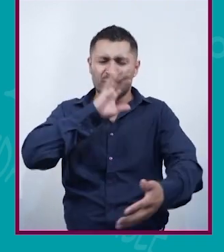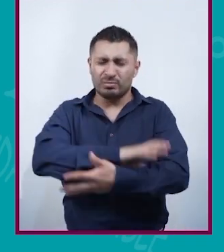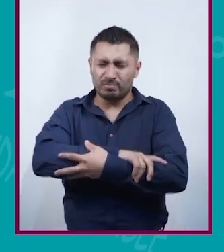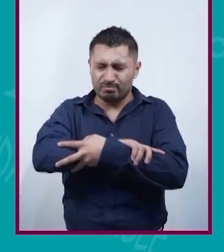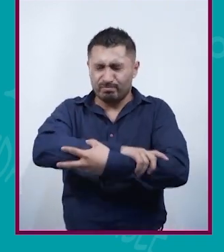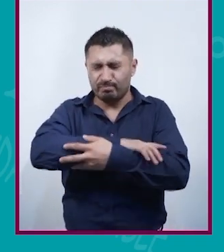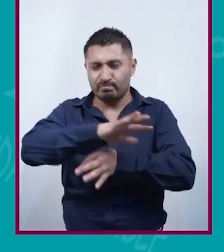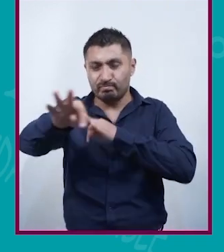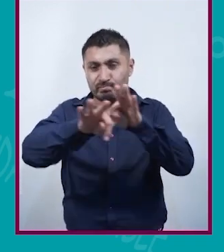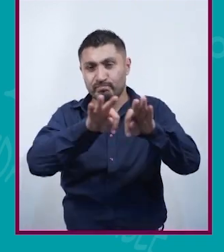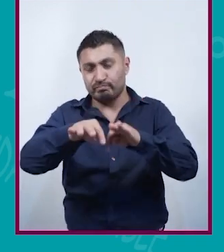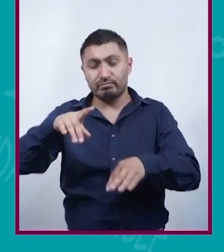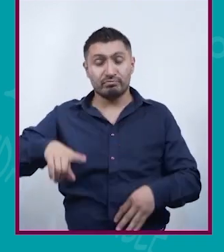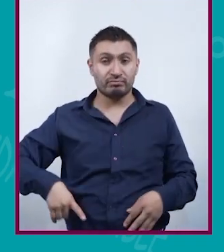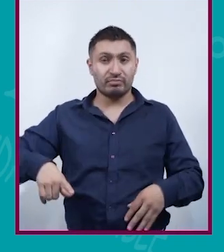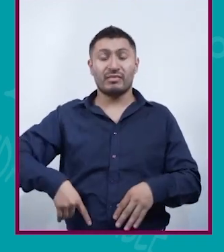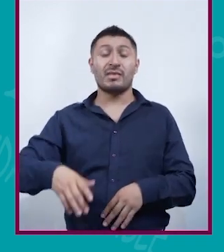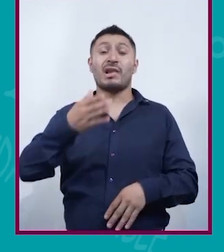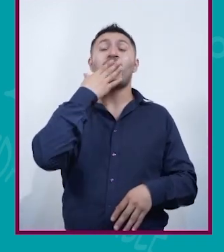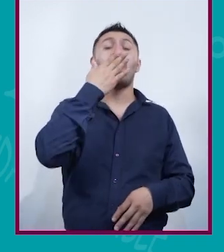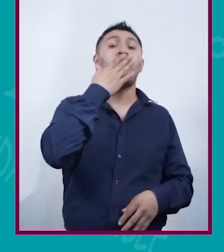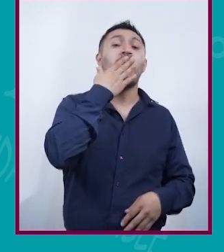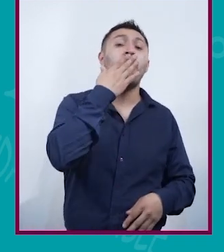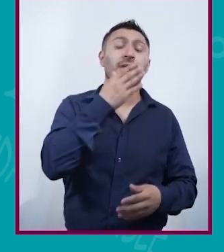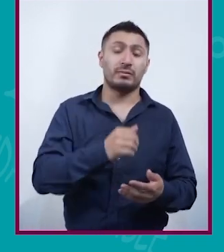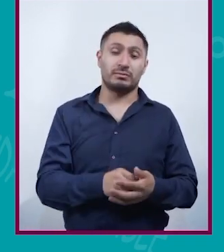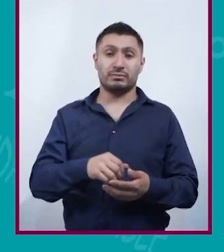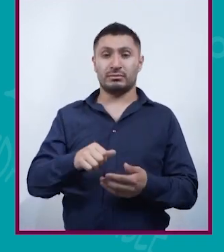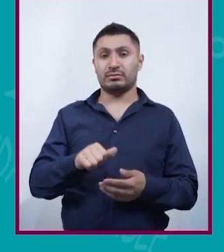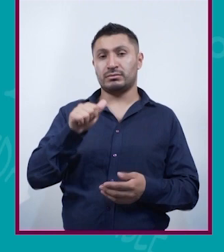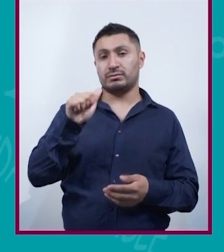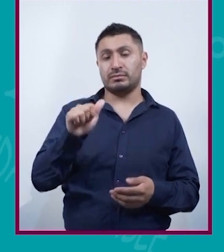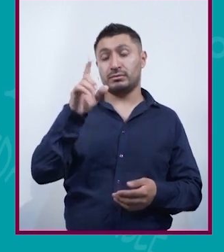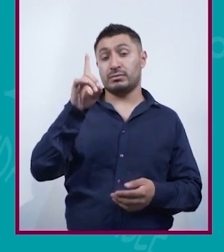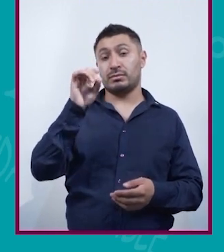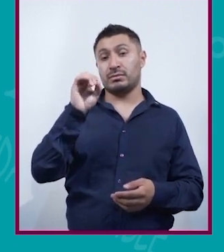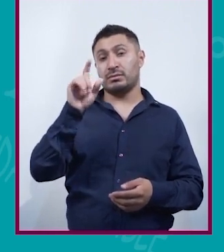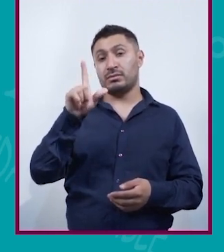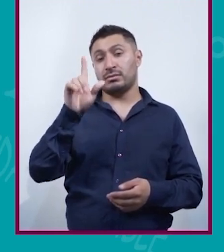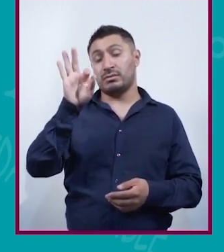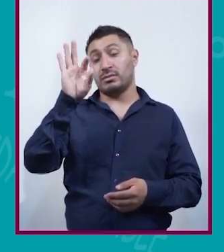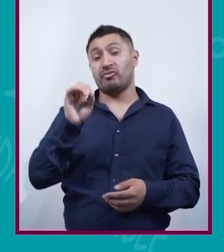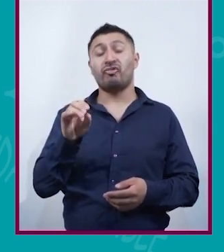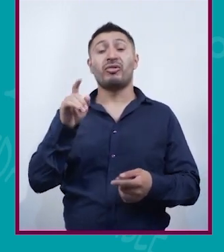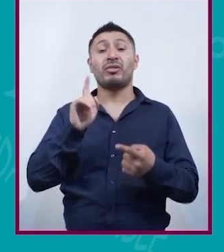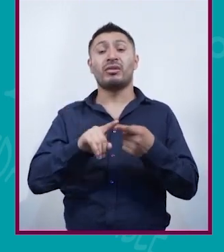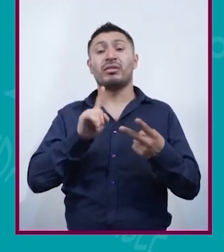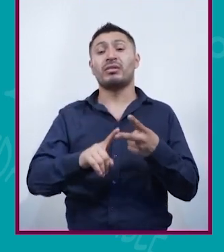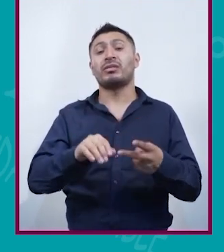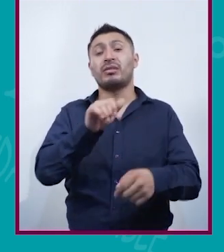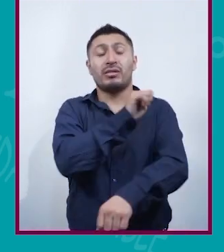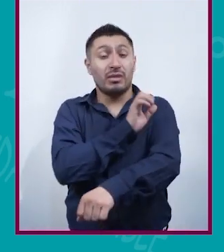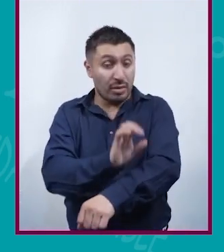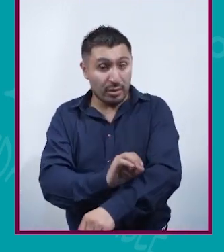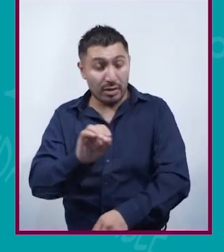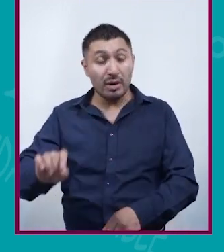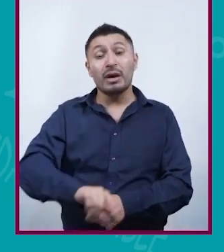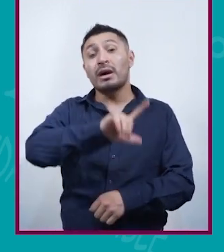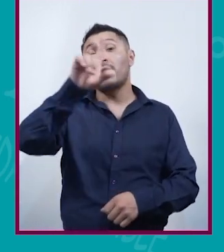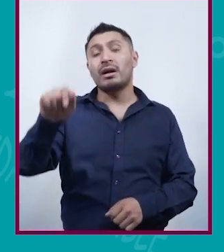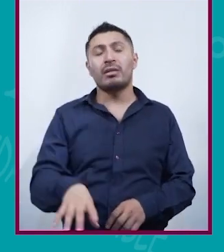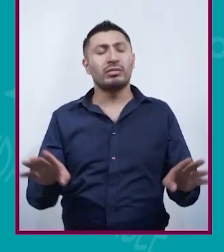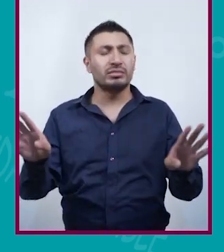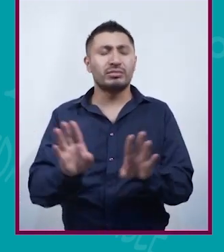Carranza y colaboró estrechamente con los gobiernos sonorenses de Adolfo de la Huerta y Álvaro